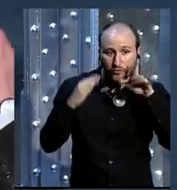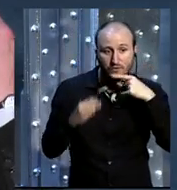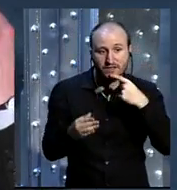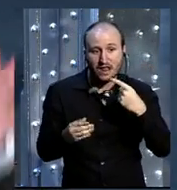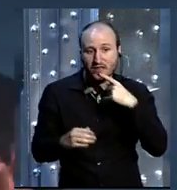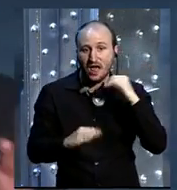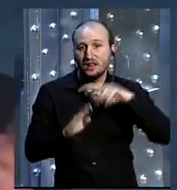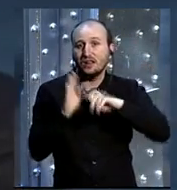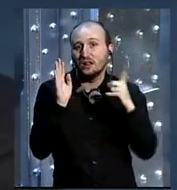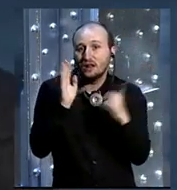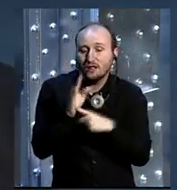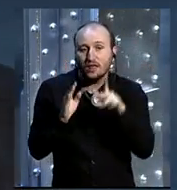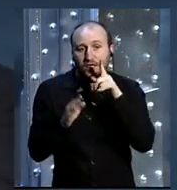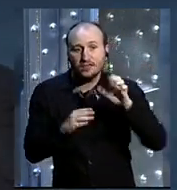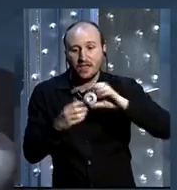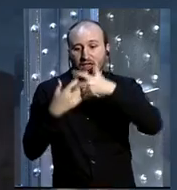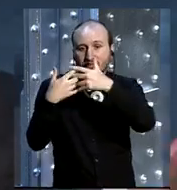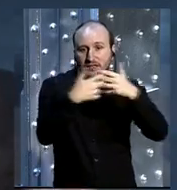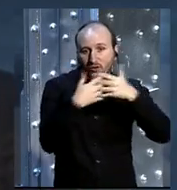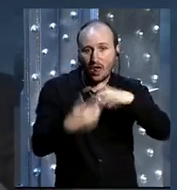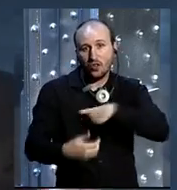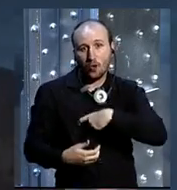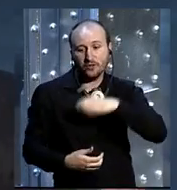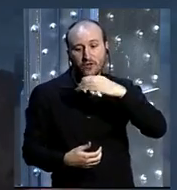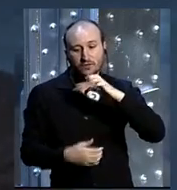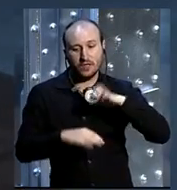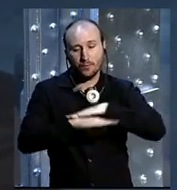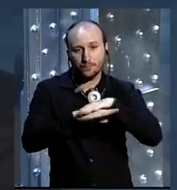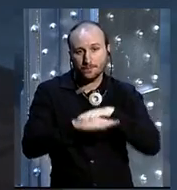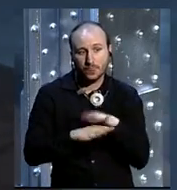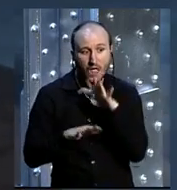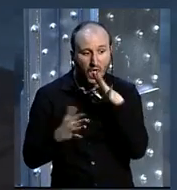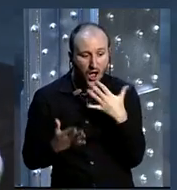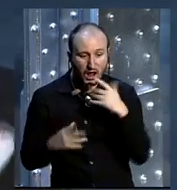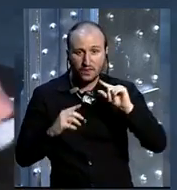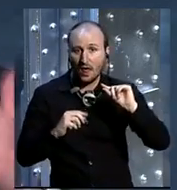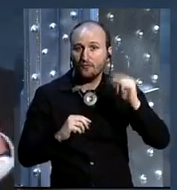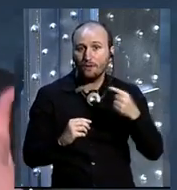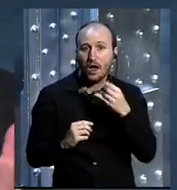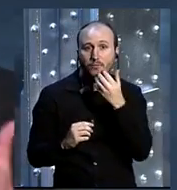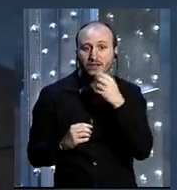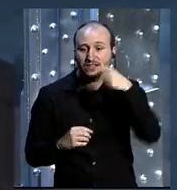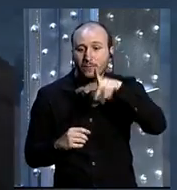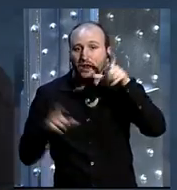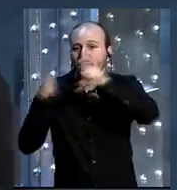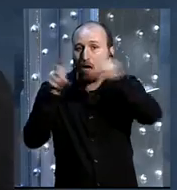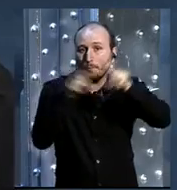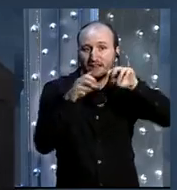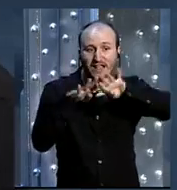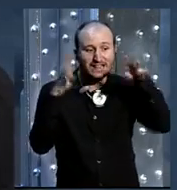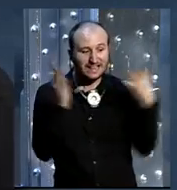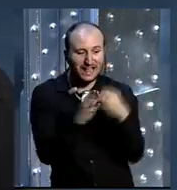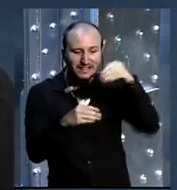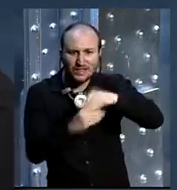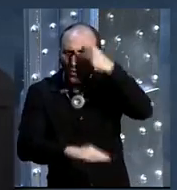estadounidense, la comisión de Craig, y ellos han firmado un acuerdo con nosotros, así como con el resto de las grandes empresas de Internet, con unas obligaciones